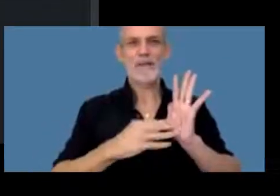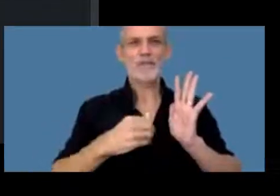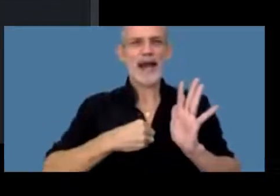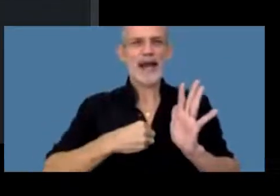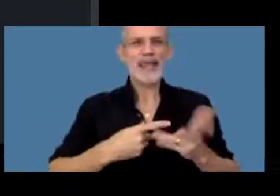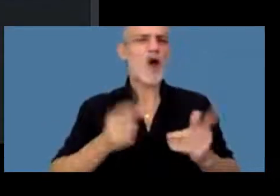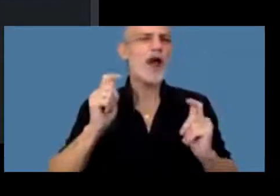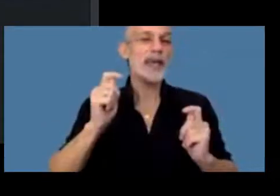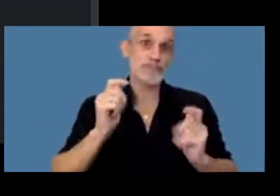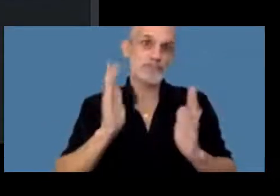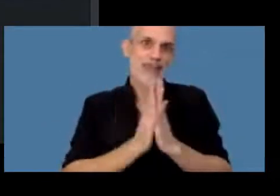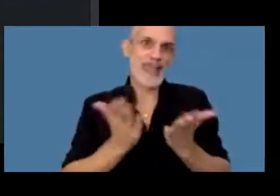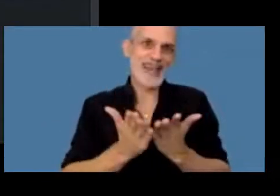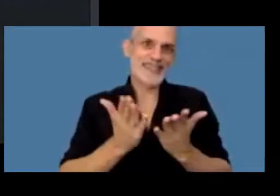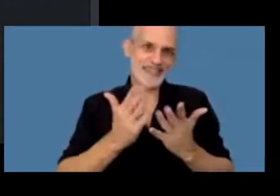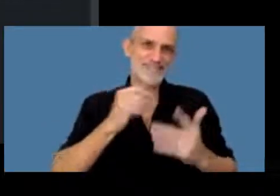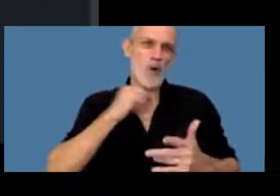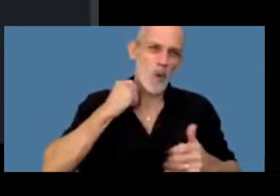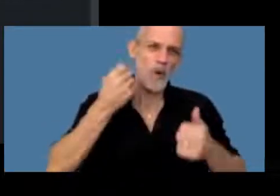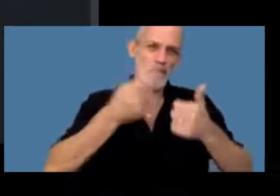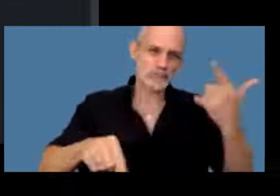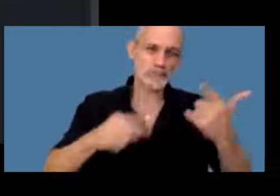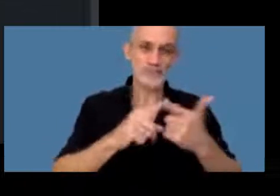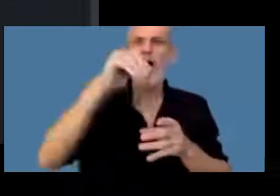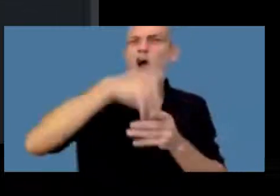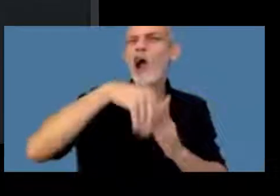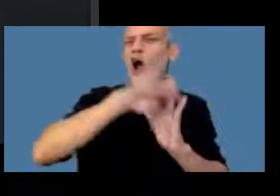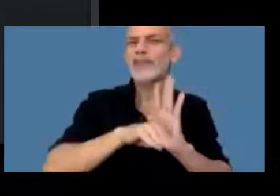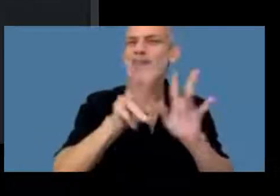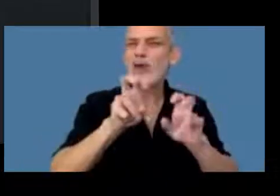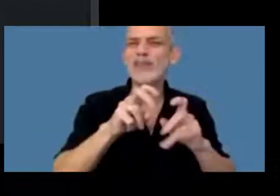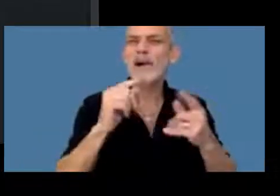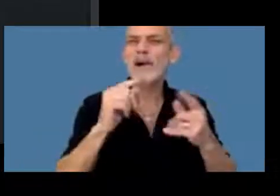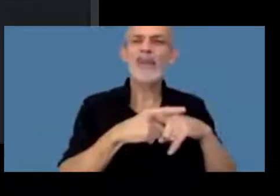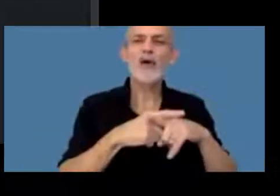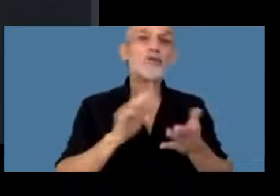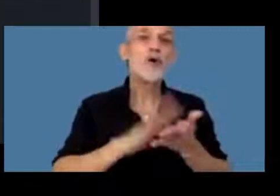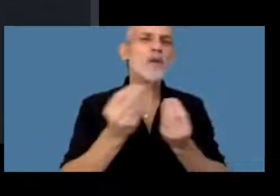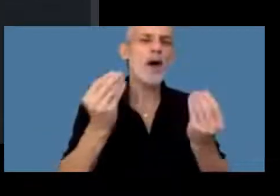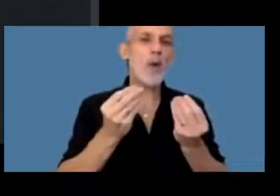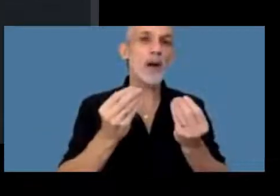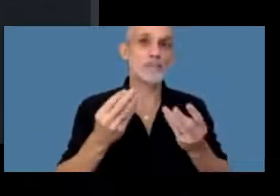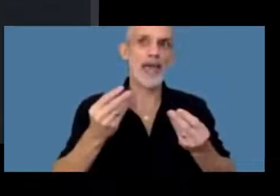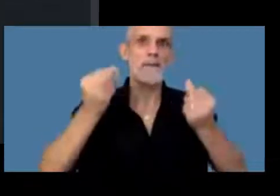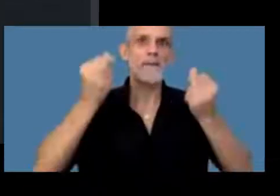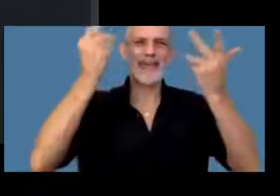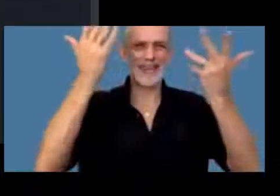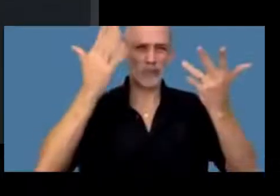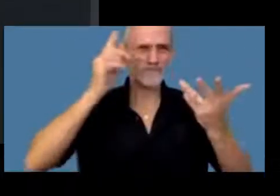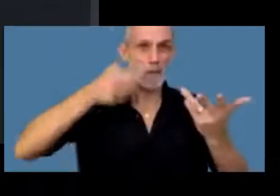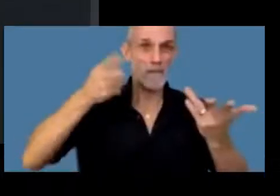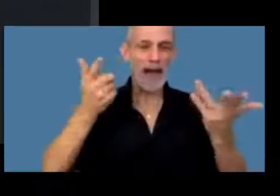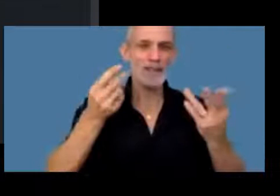la iglesia o los religiosos, y el contenido de lo que se discutía en esa época era la espiritualidad. Eso era lo que mandaba, el precio